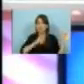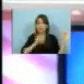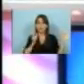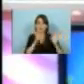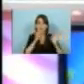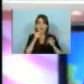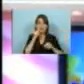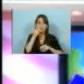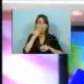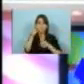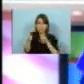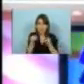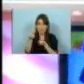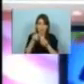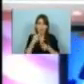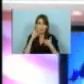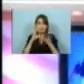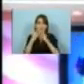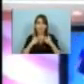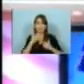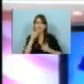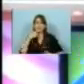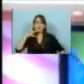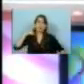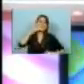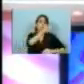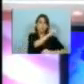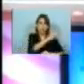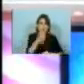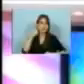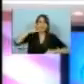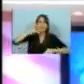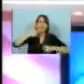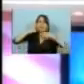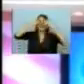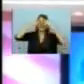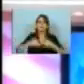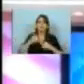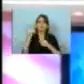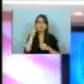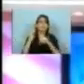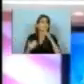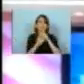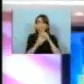aunque a mí me encantaría estar bailando y contestarte, porque me parece que el respeto y la educación son